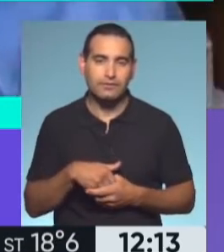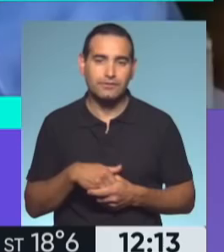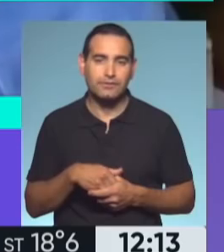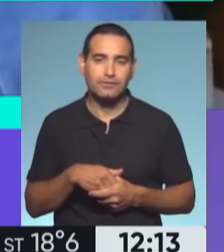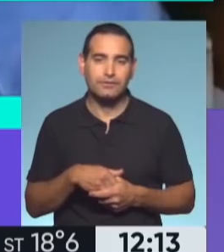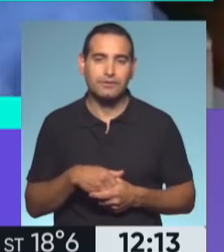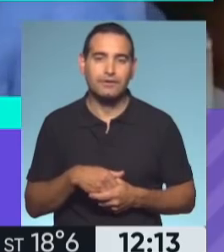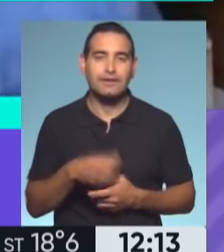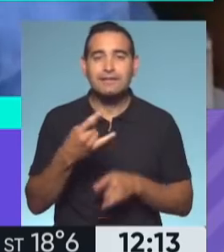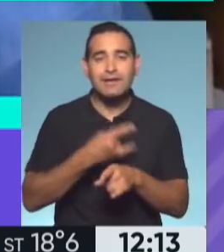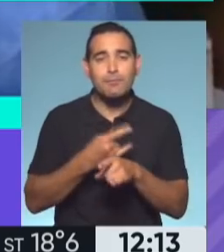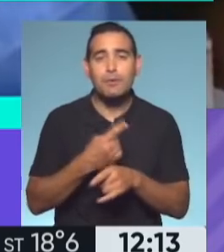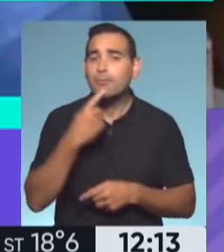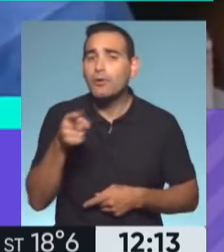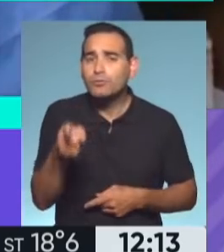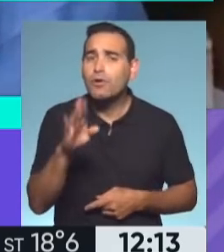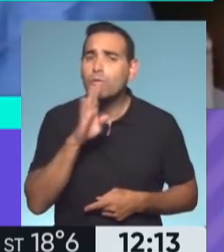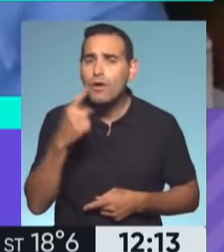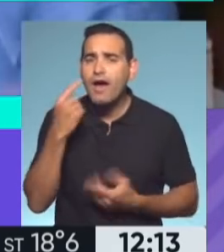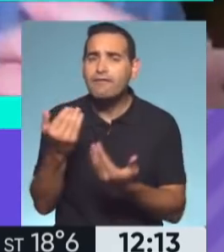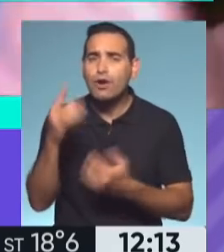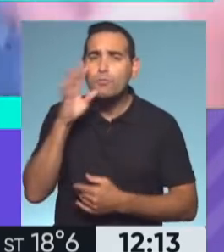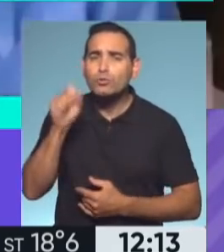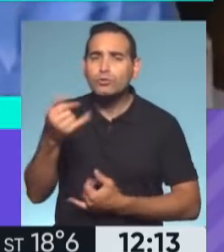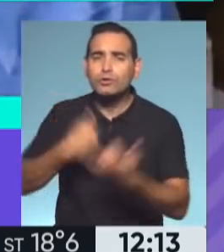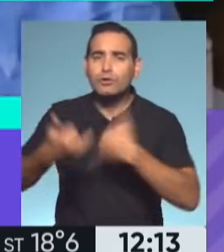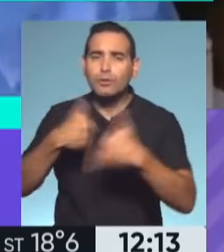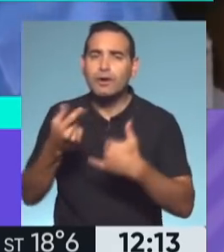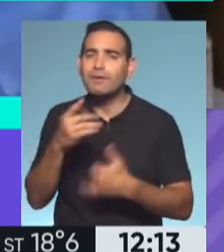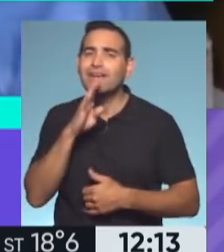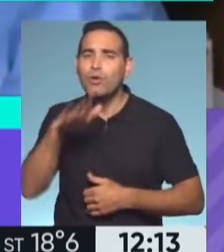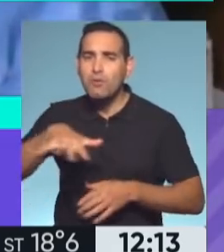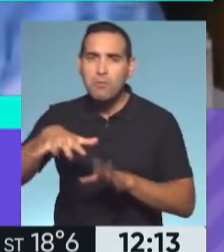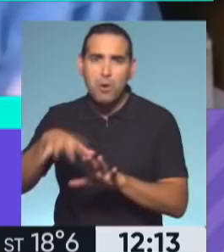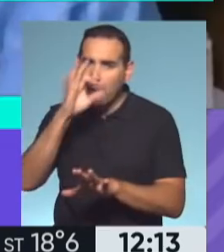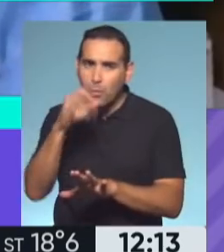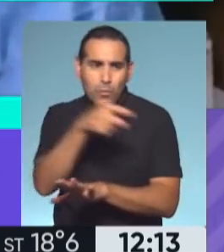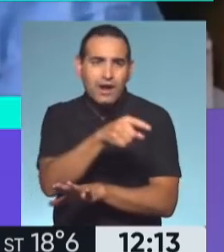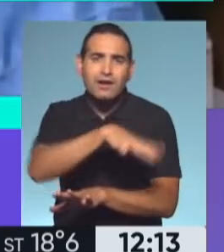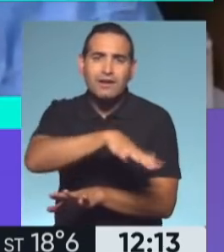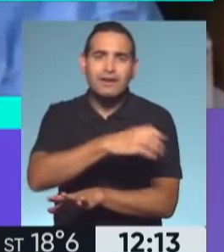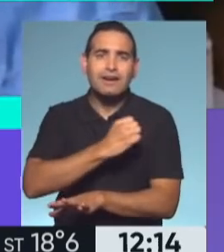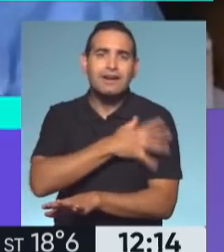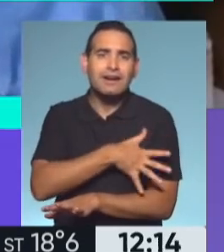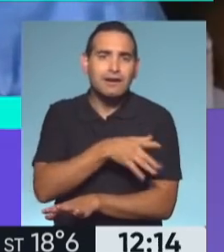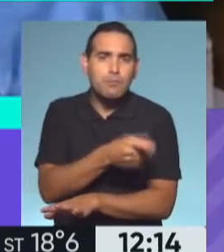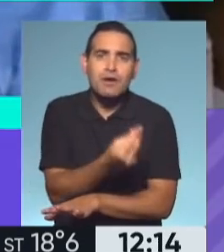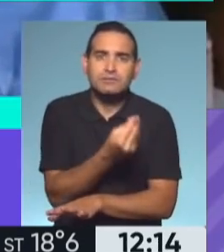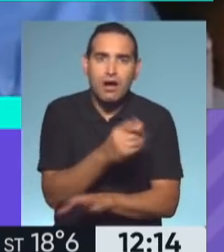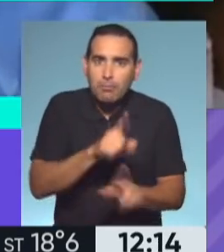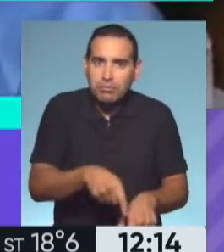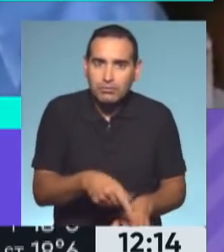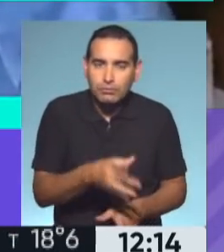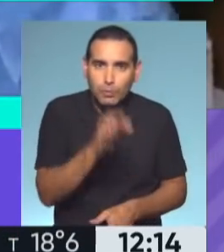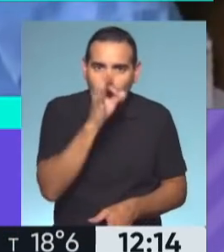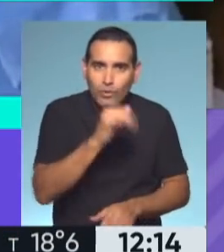se pide la opinión de lo que pasa dentro de Israel, pero nunca se sabe lo que pasa dentro de Gaza o de Cisjordania. Es